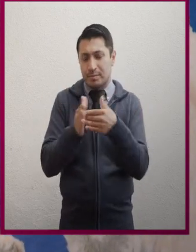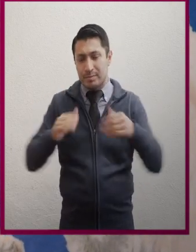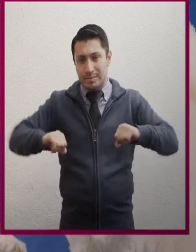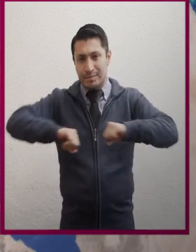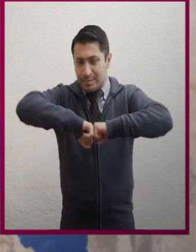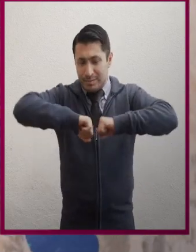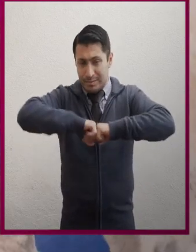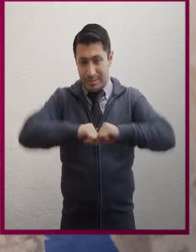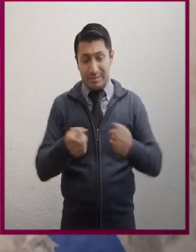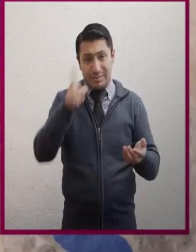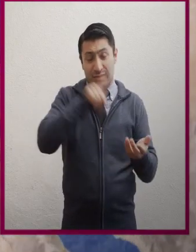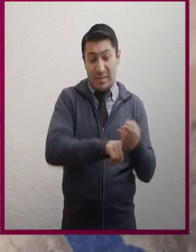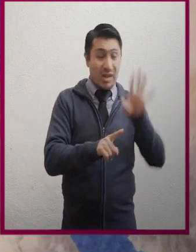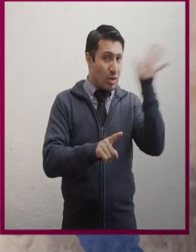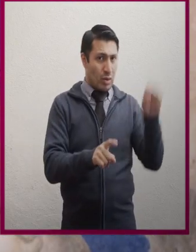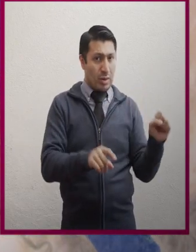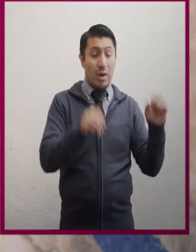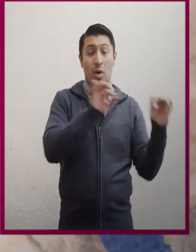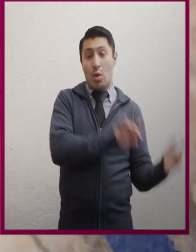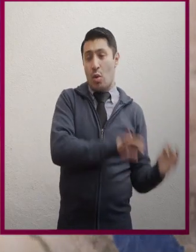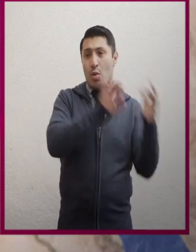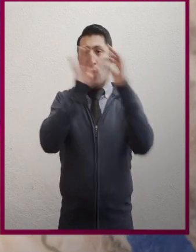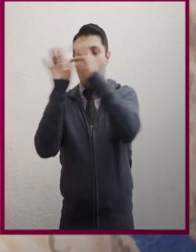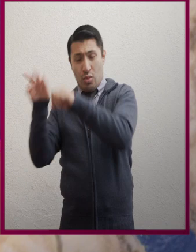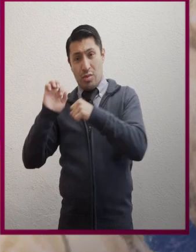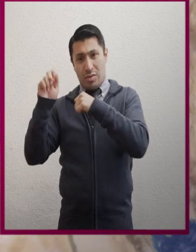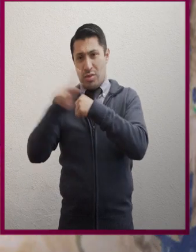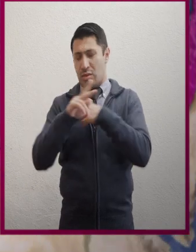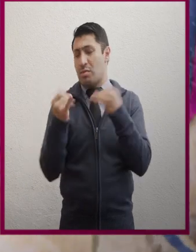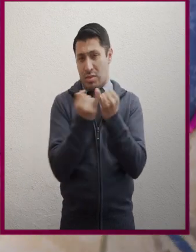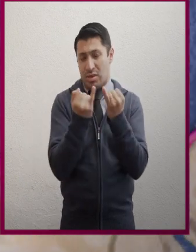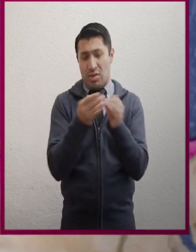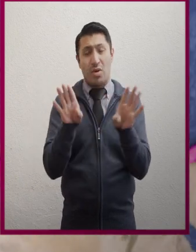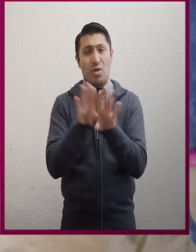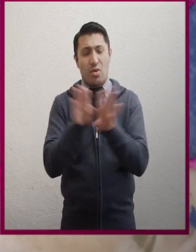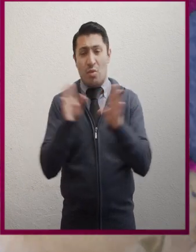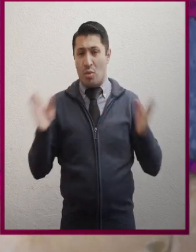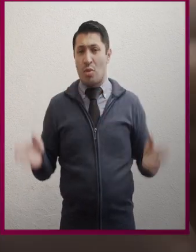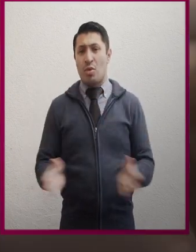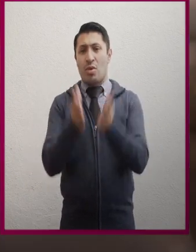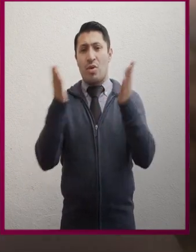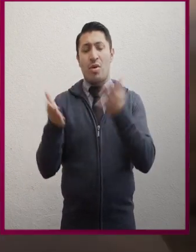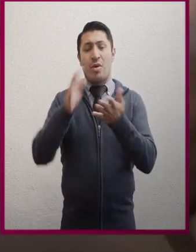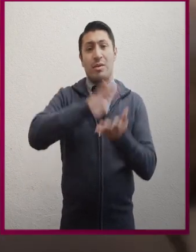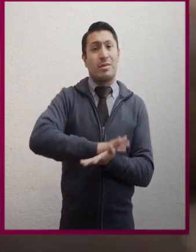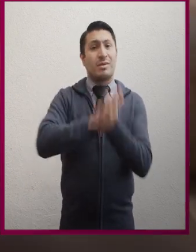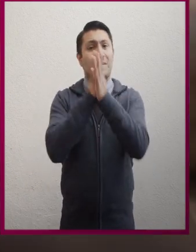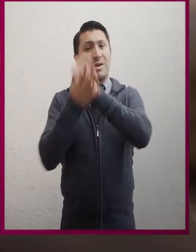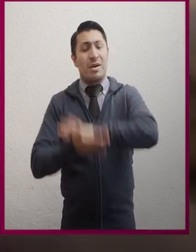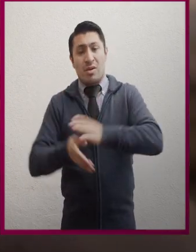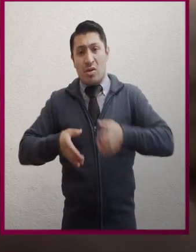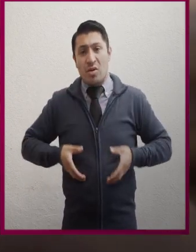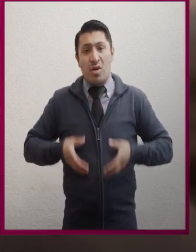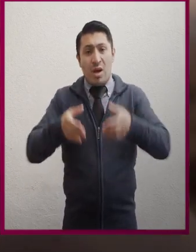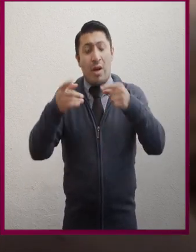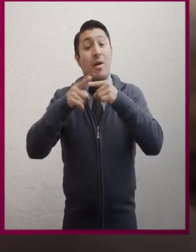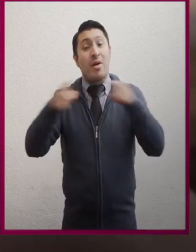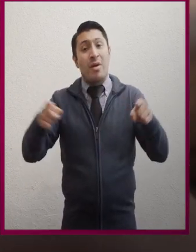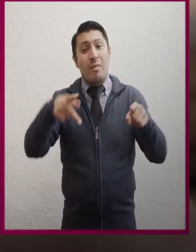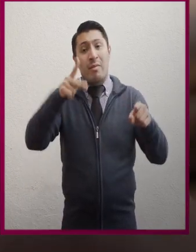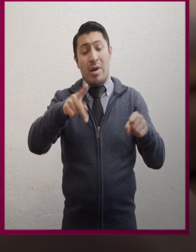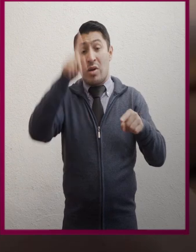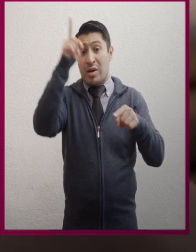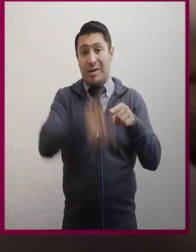obstaculizar la migración indocumentada al interior de África y de África hacia Europa han promovido la transformación de las